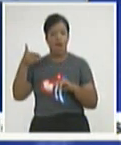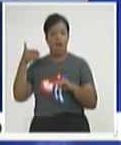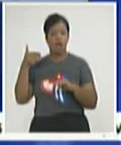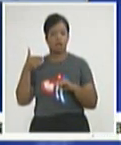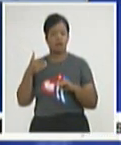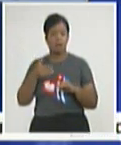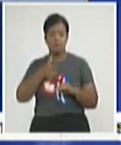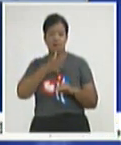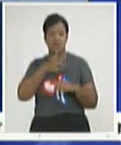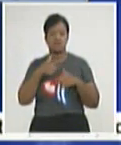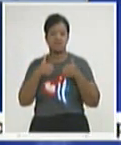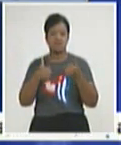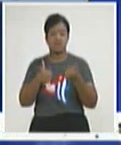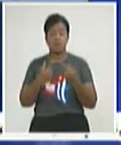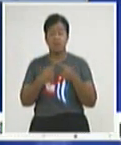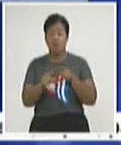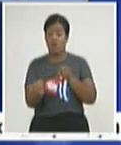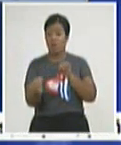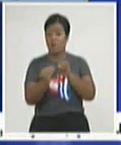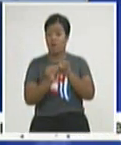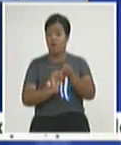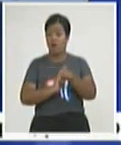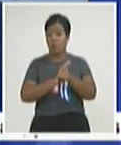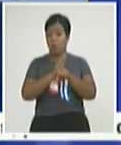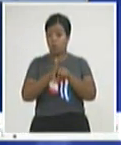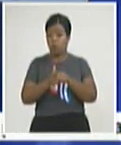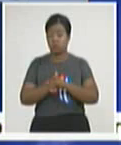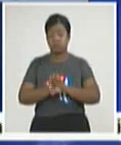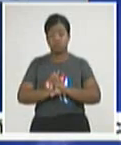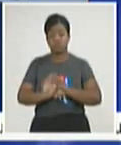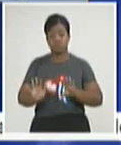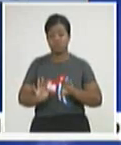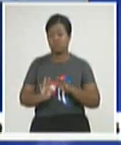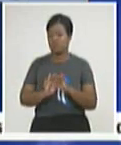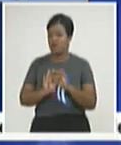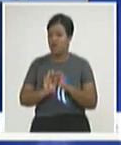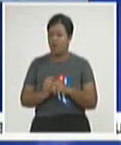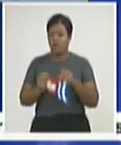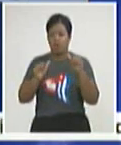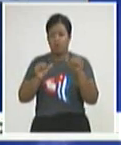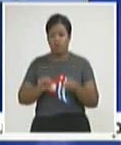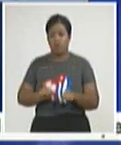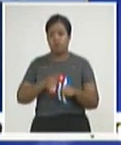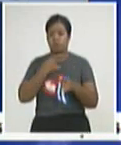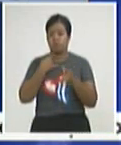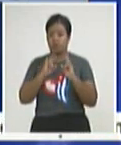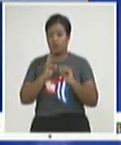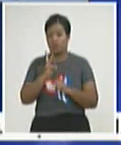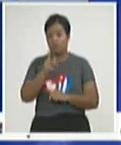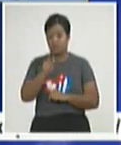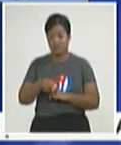podemos considerarla aparentemente sano. Fallecen 2 personas en el día de ayer.